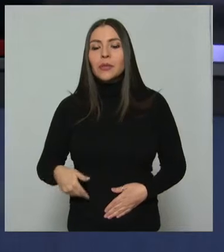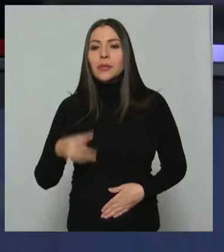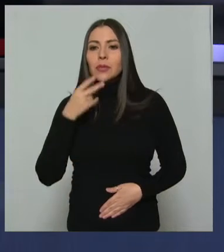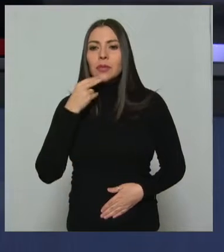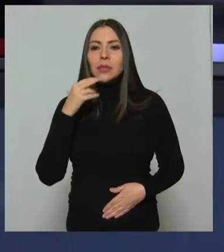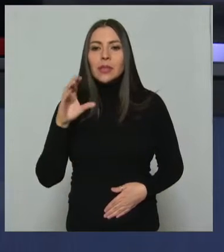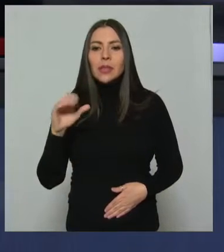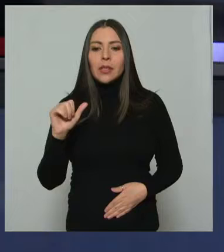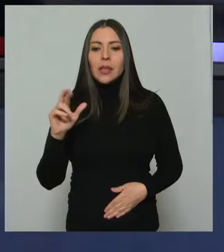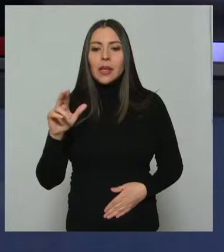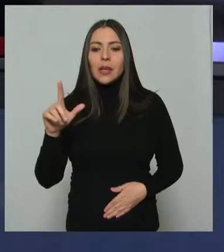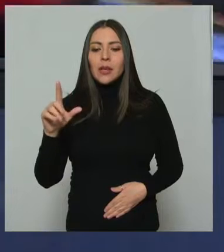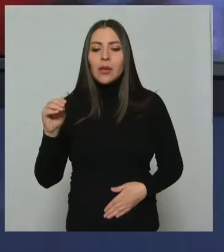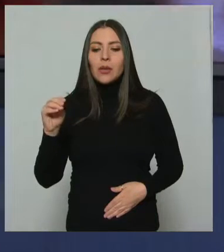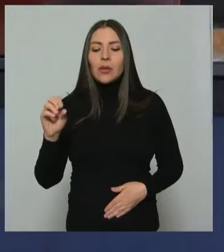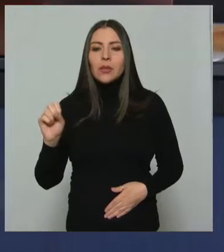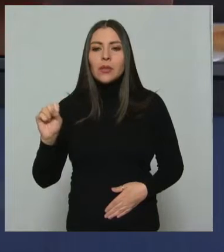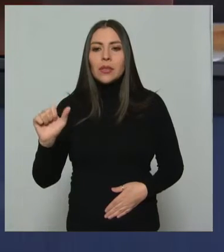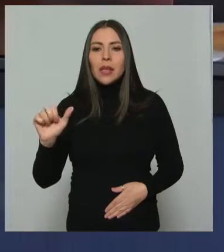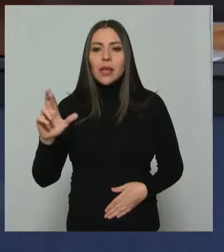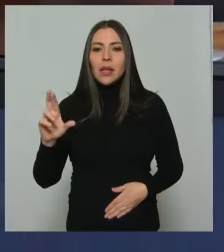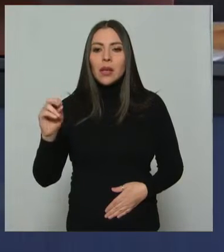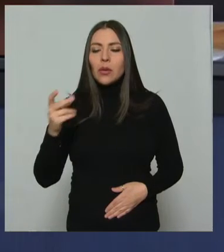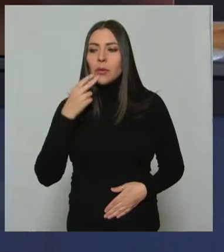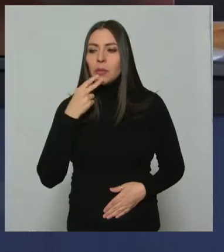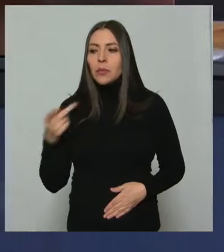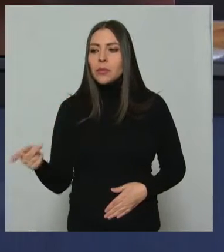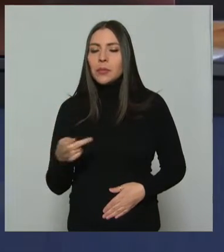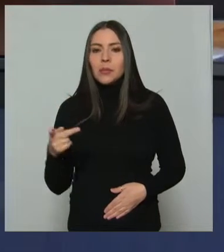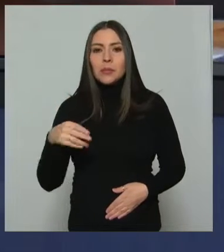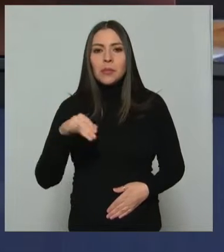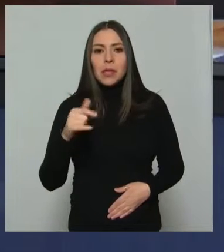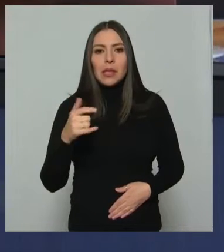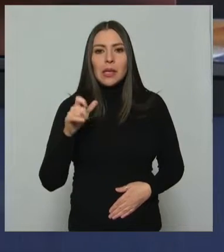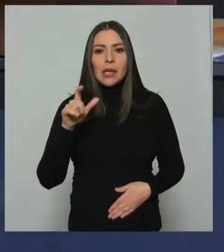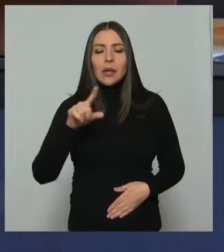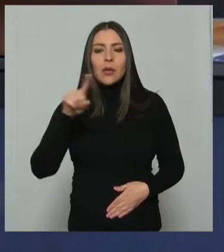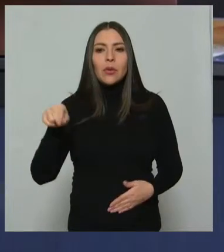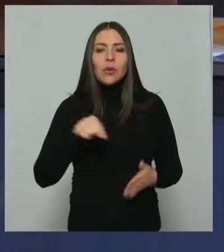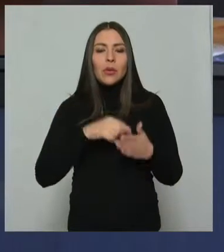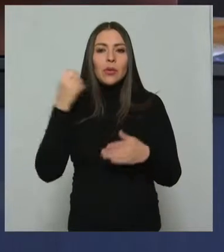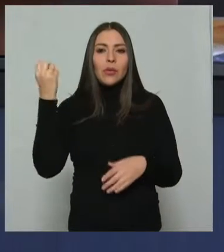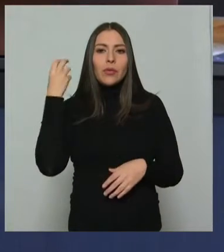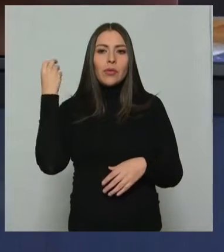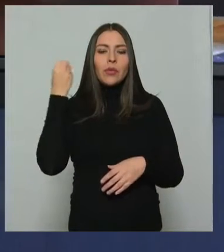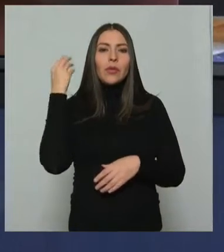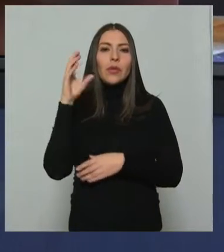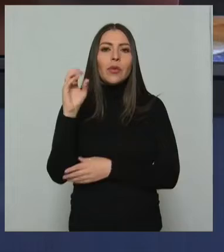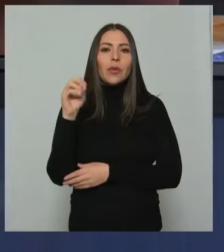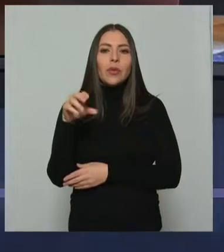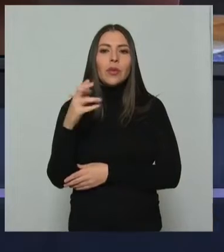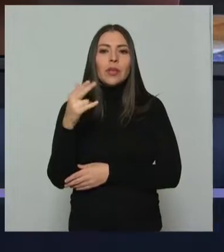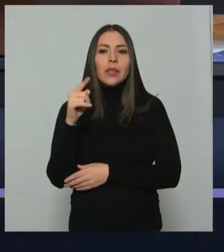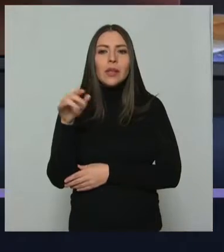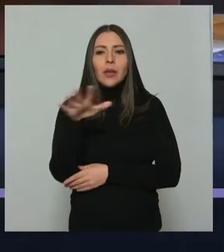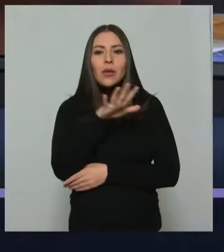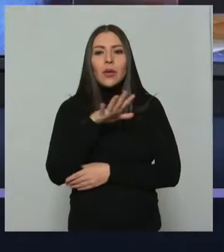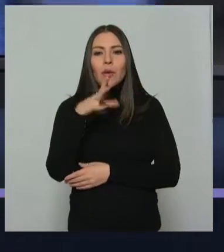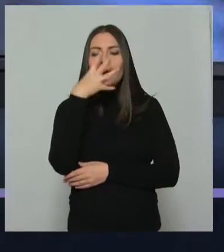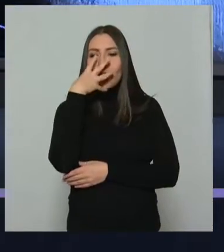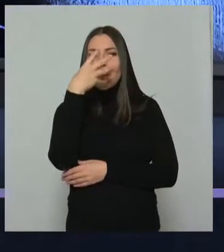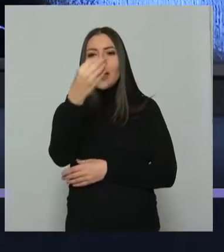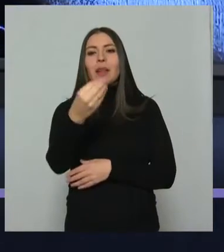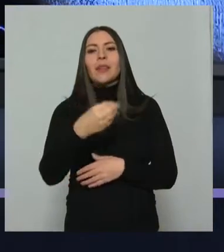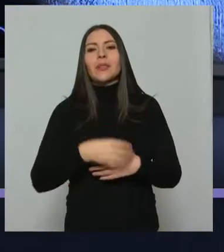Carlos Saro, que dirigió el maestro Miguel Flores con escenografía de Alejandro Luna en el Foro de la Conchita en Coyoacán. Te dije, ay, ese se parece a uno de